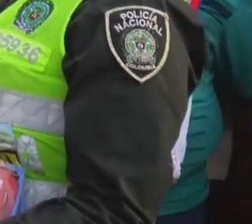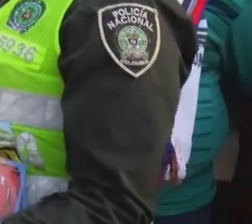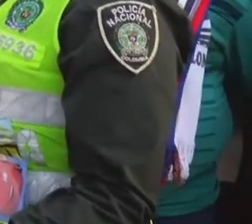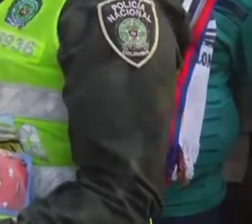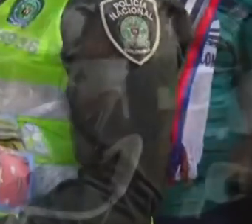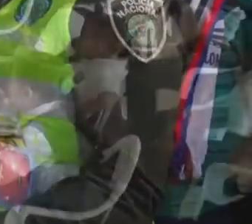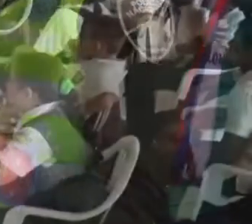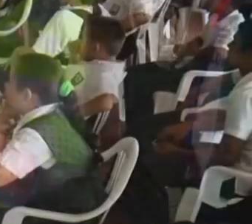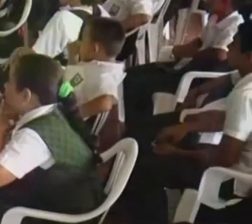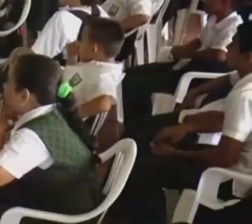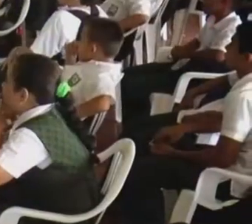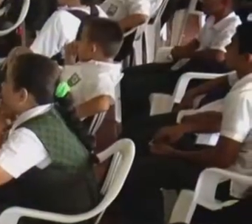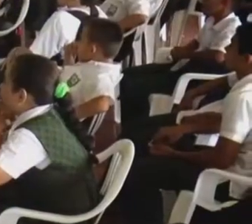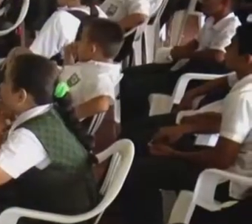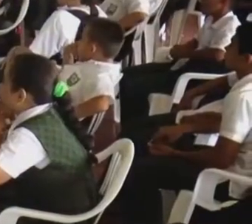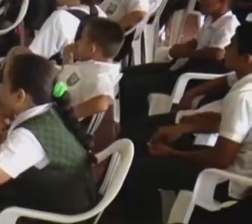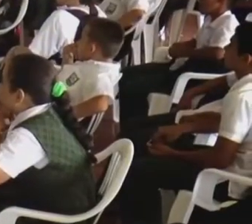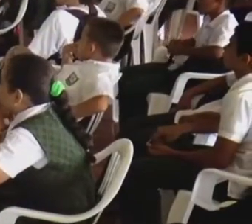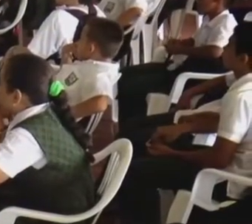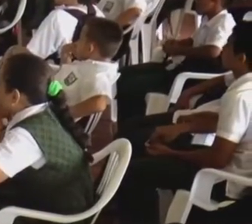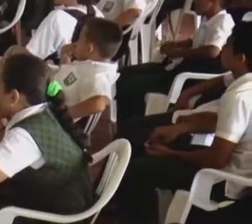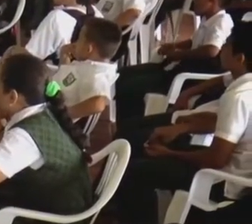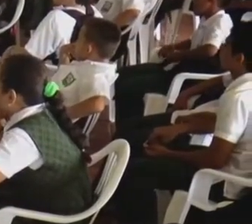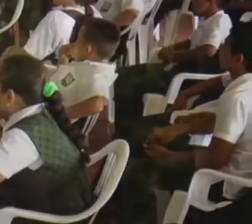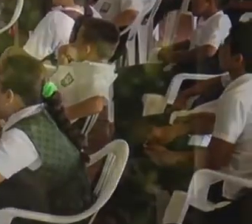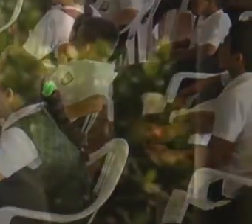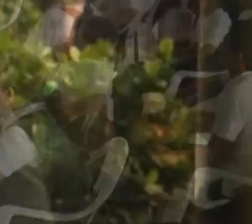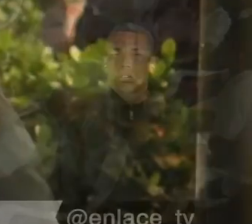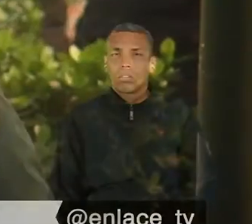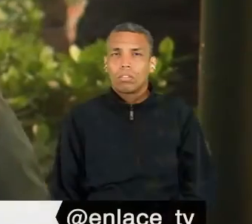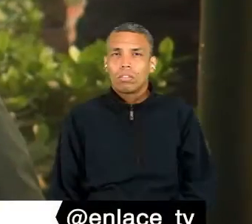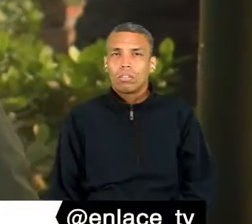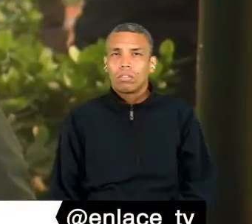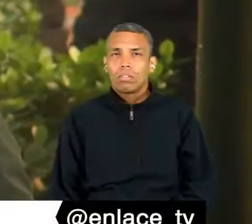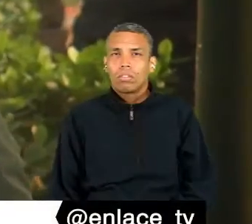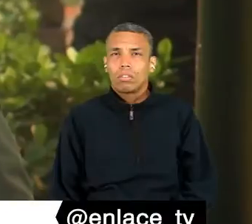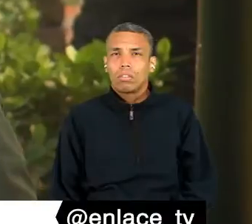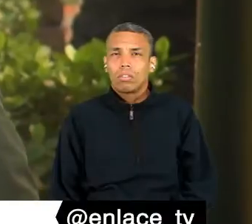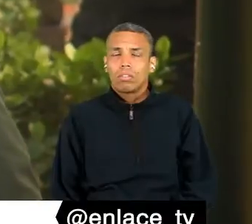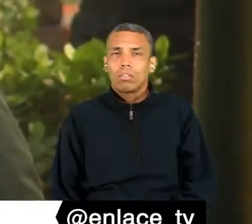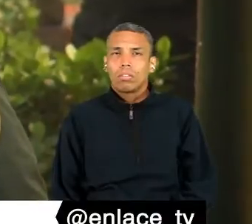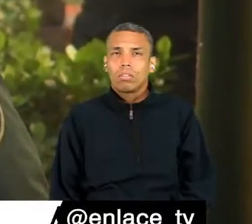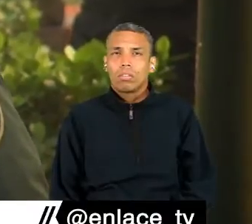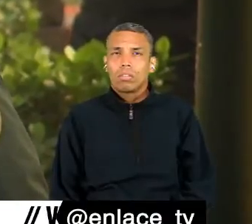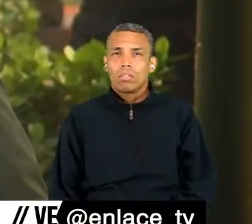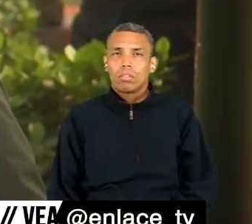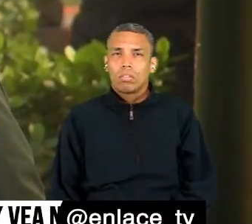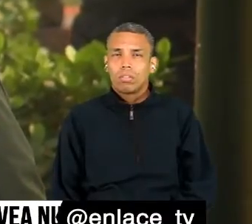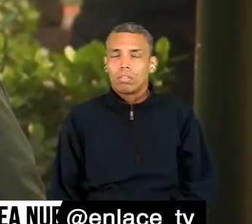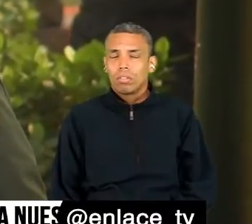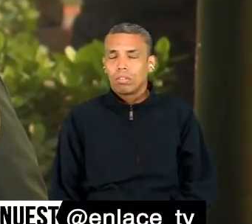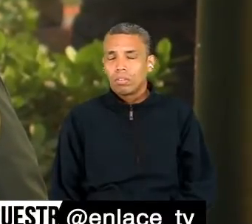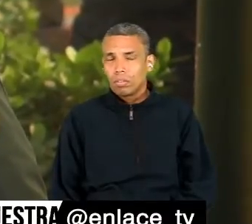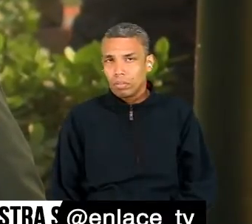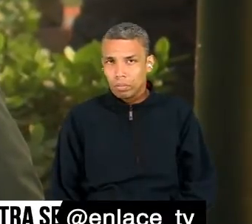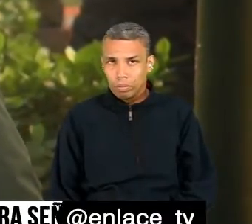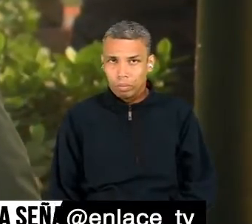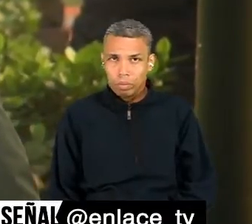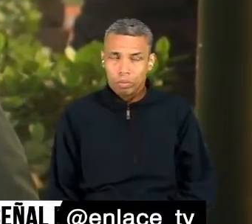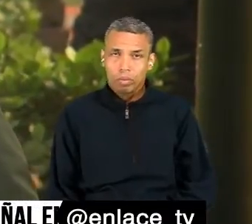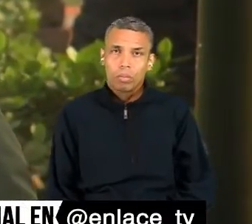que ha liderado en diferentes comunas de la ciudad. Realmente voy a cumplir 2 años de trabajar acá en